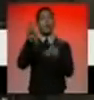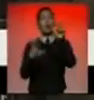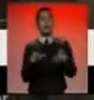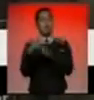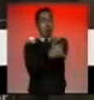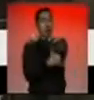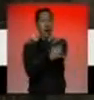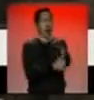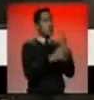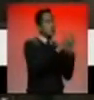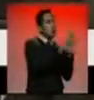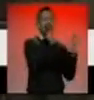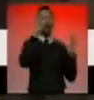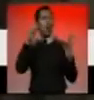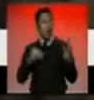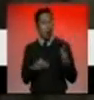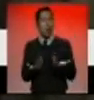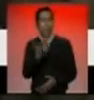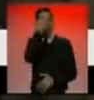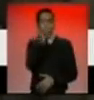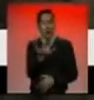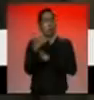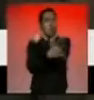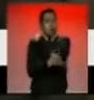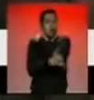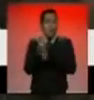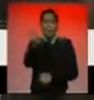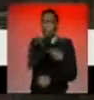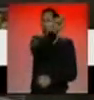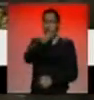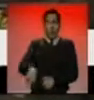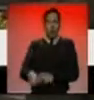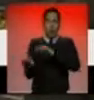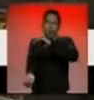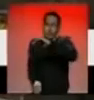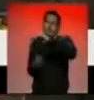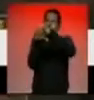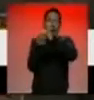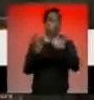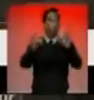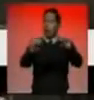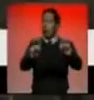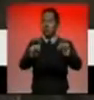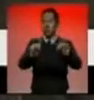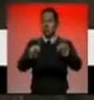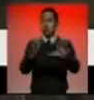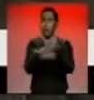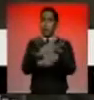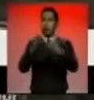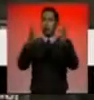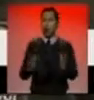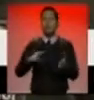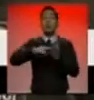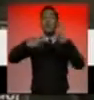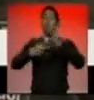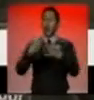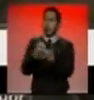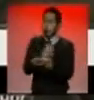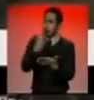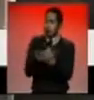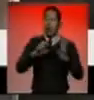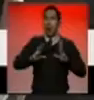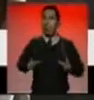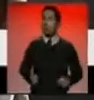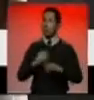países nos es informe de consulta pero prohibir operaciones con paraísos fiscales a sus funcionarios públicos como una verdadera lucha ante la